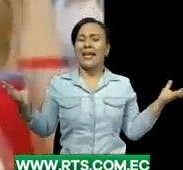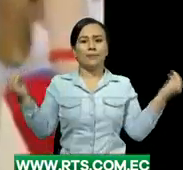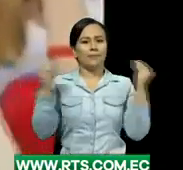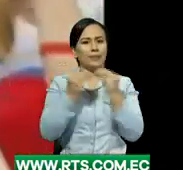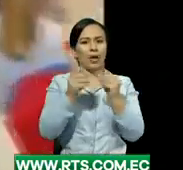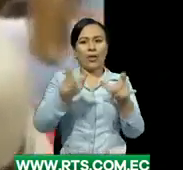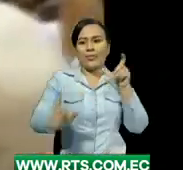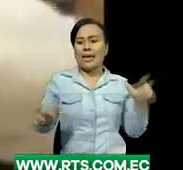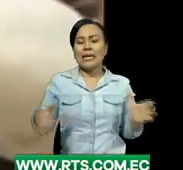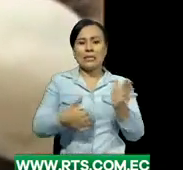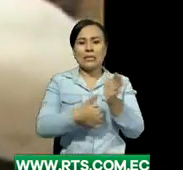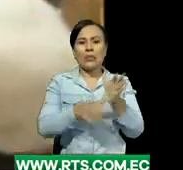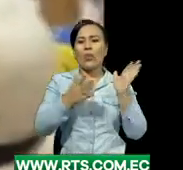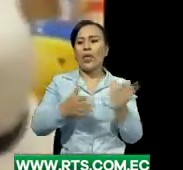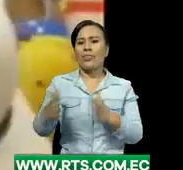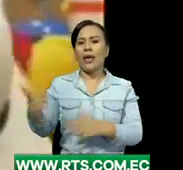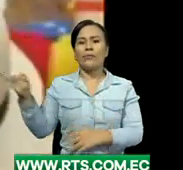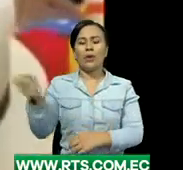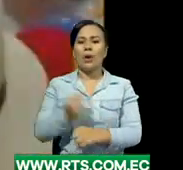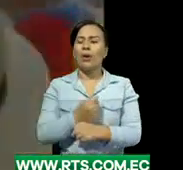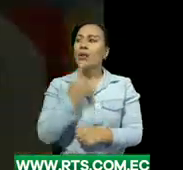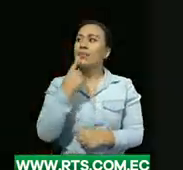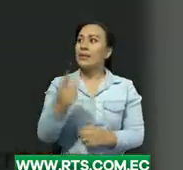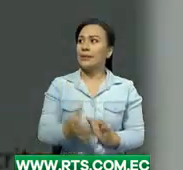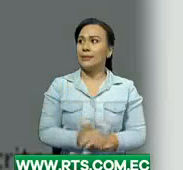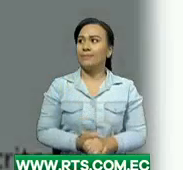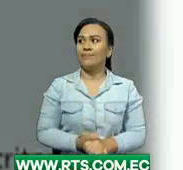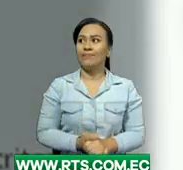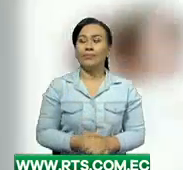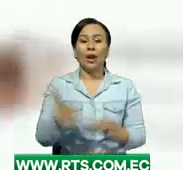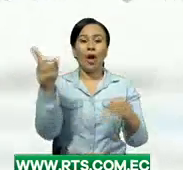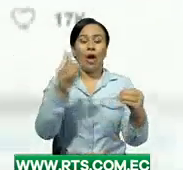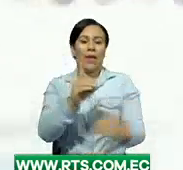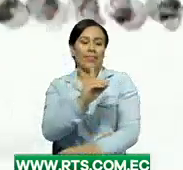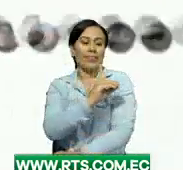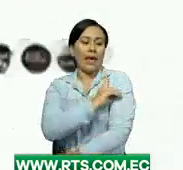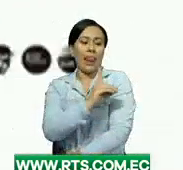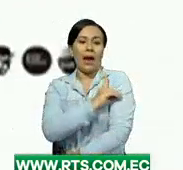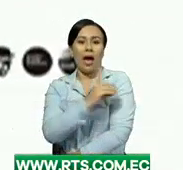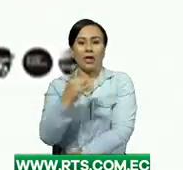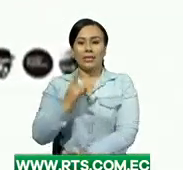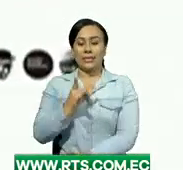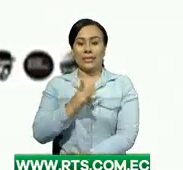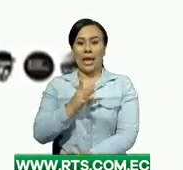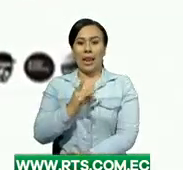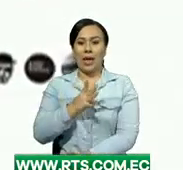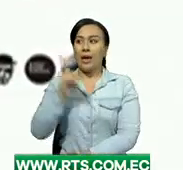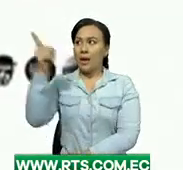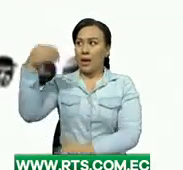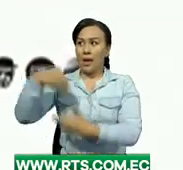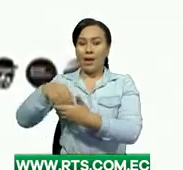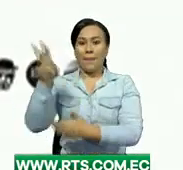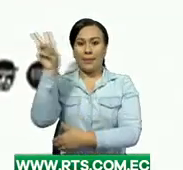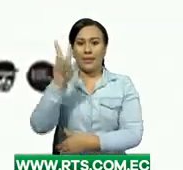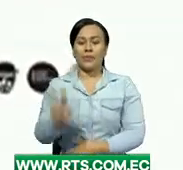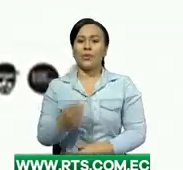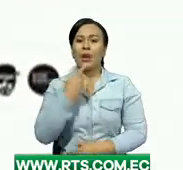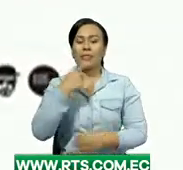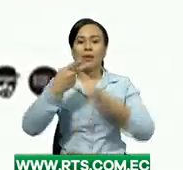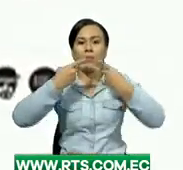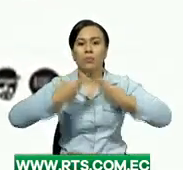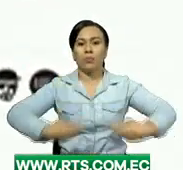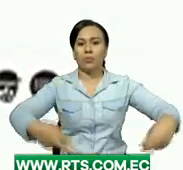nada y se están ahogando todos ellos. De su parte, el embajador de Chile en Venezuela, Roberto Ampuero, por medio de